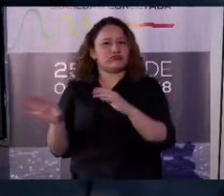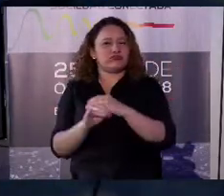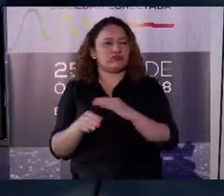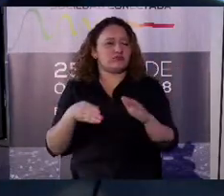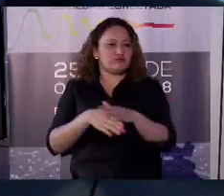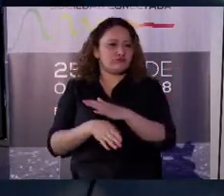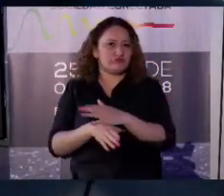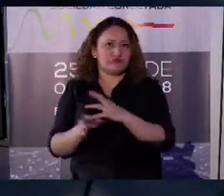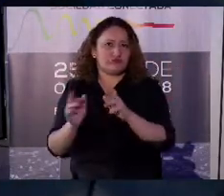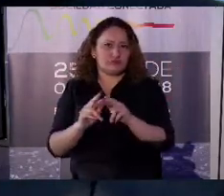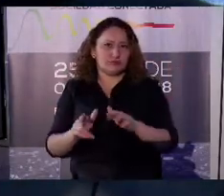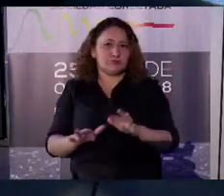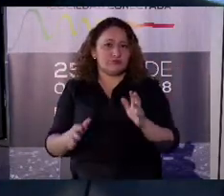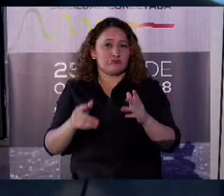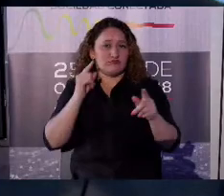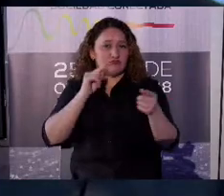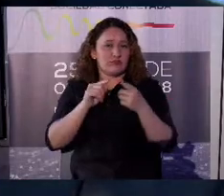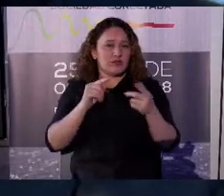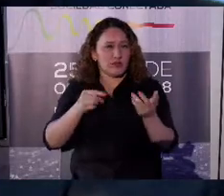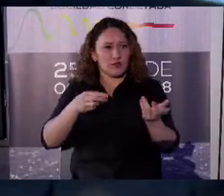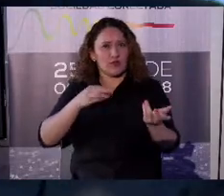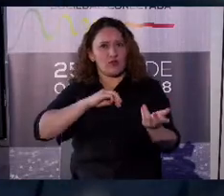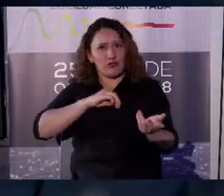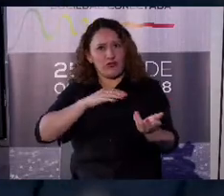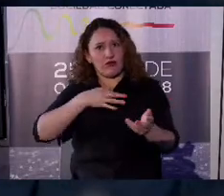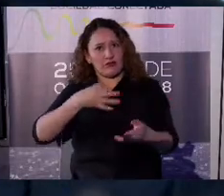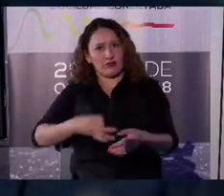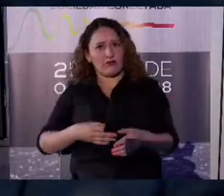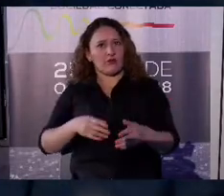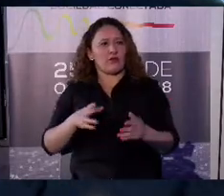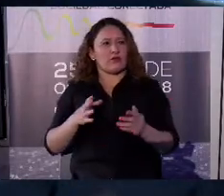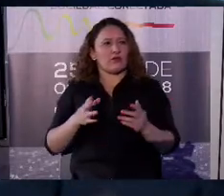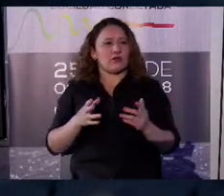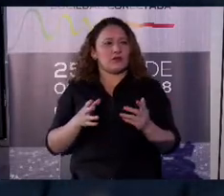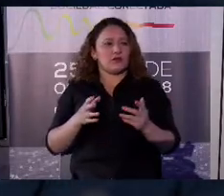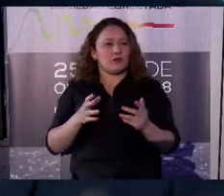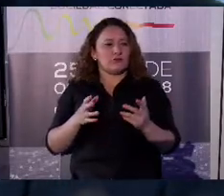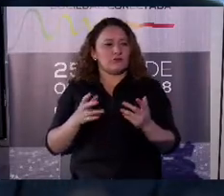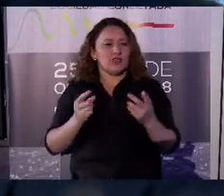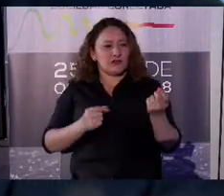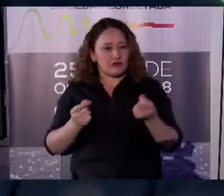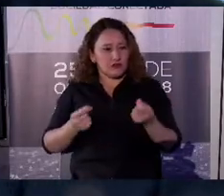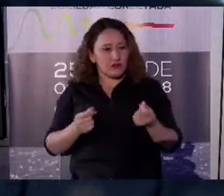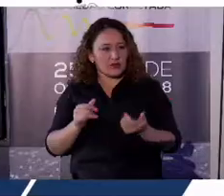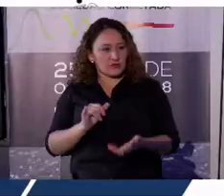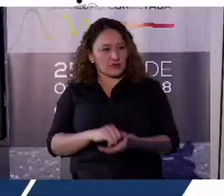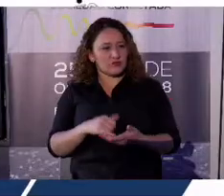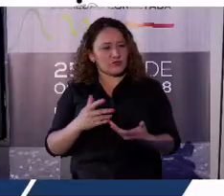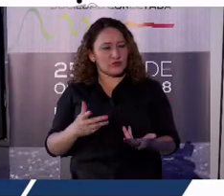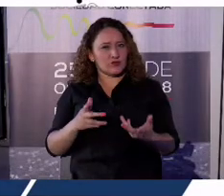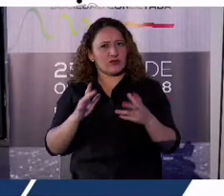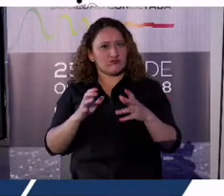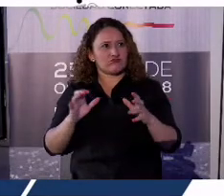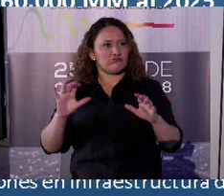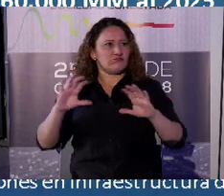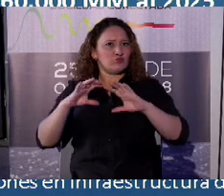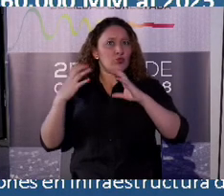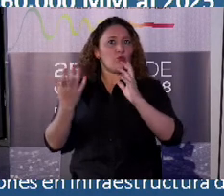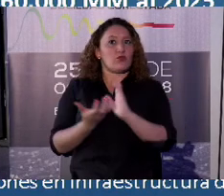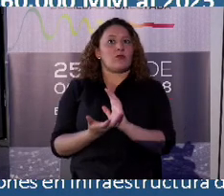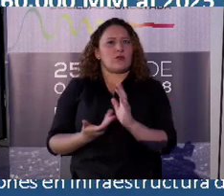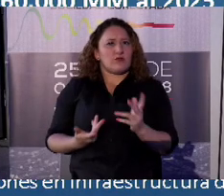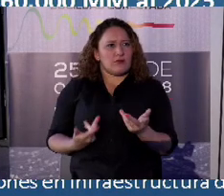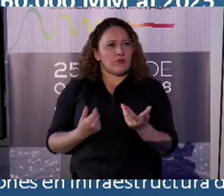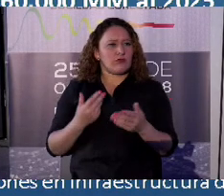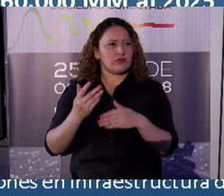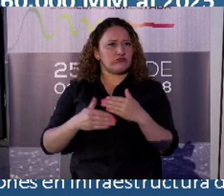también lo es un objetivo moral, ¿no? Es un objetivo ético. Y desarrollar una infraestructura de conectividad de clase mundial que sea soporte para la